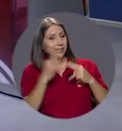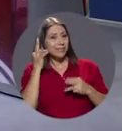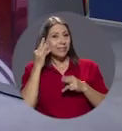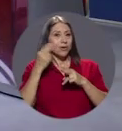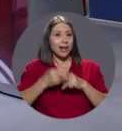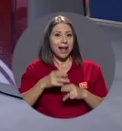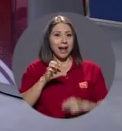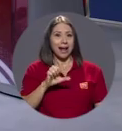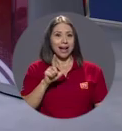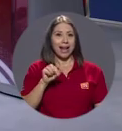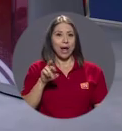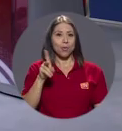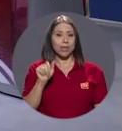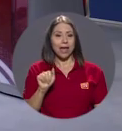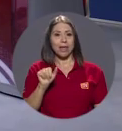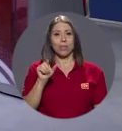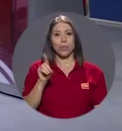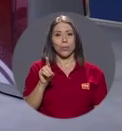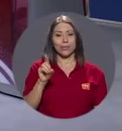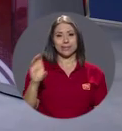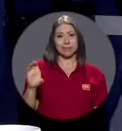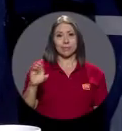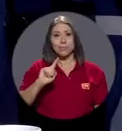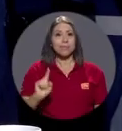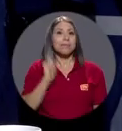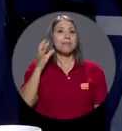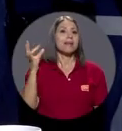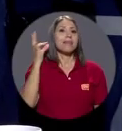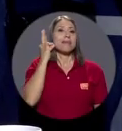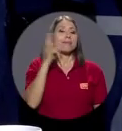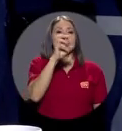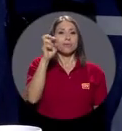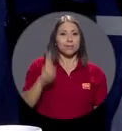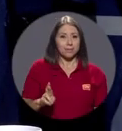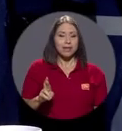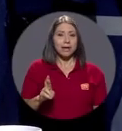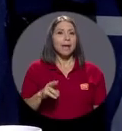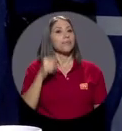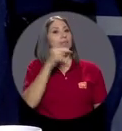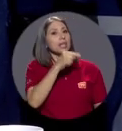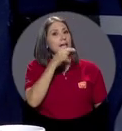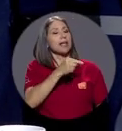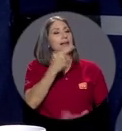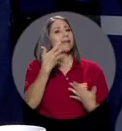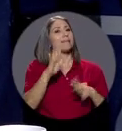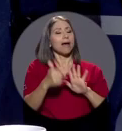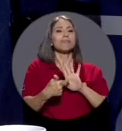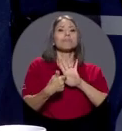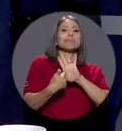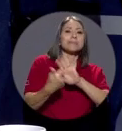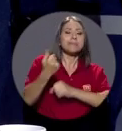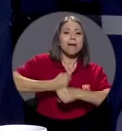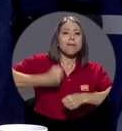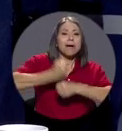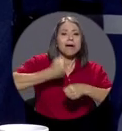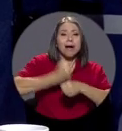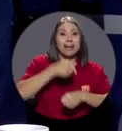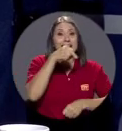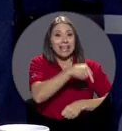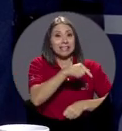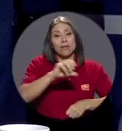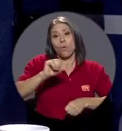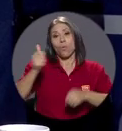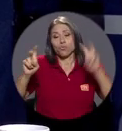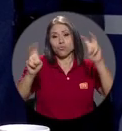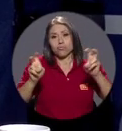con su presencia la señora Claudia Dobles Camaro, quien es la primera dama de la República de Costa Rica, quien ha levantado la bandera para trabajar este